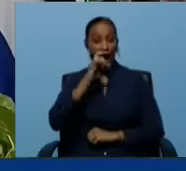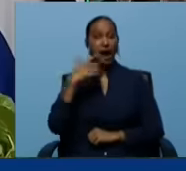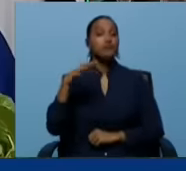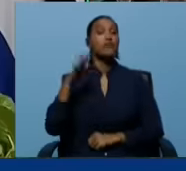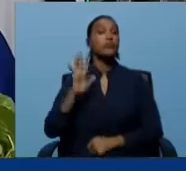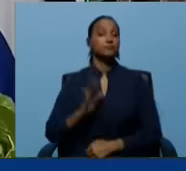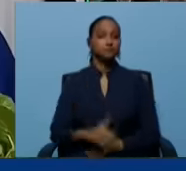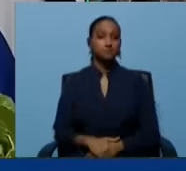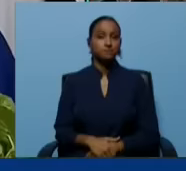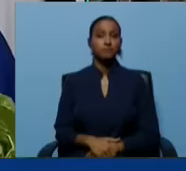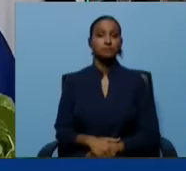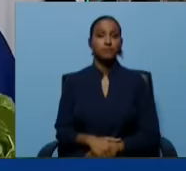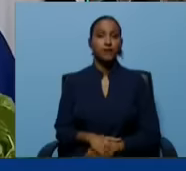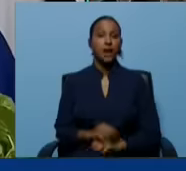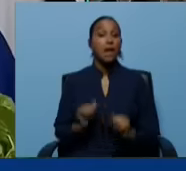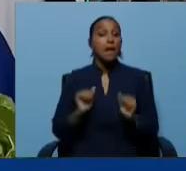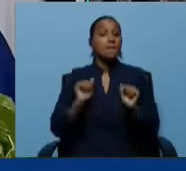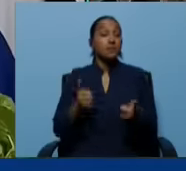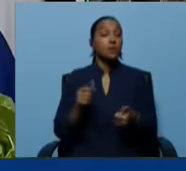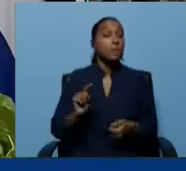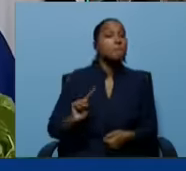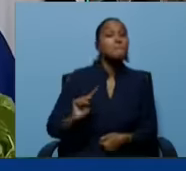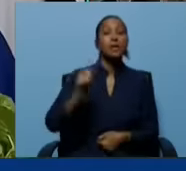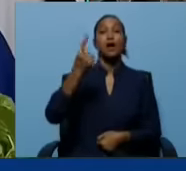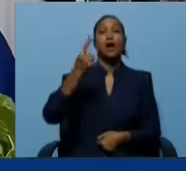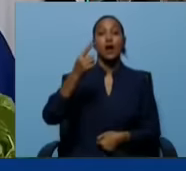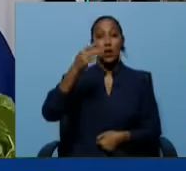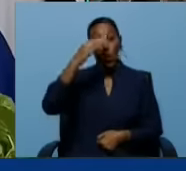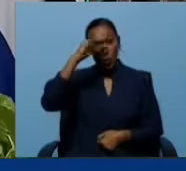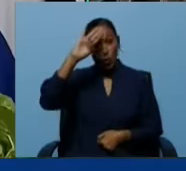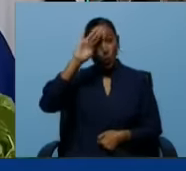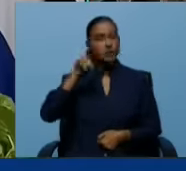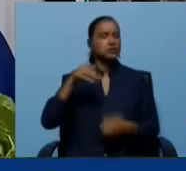Una luz en la oscuridad